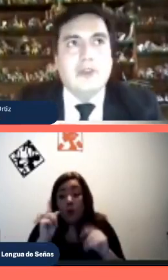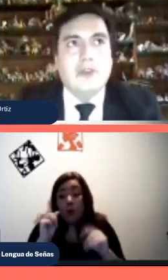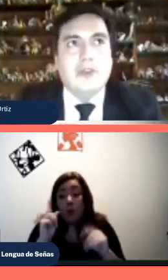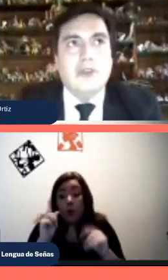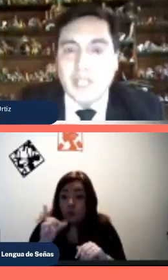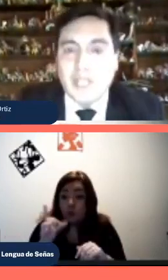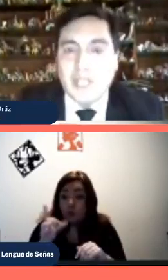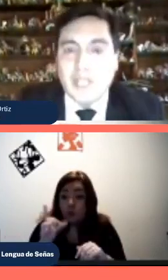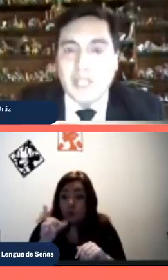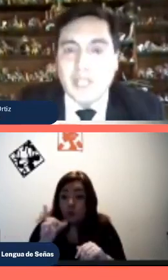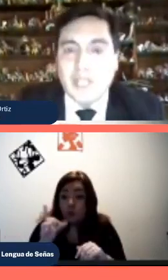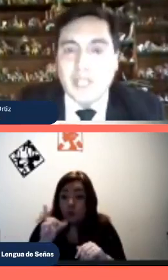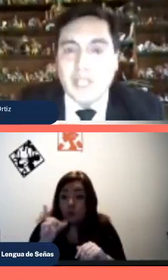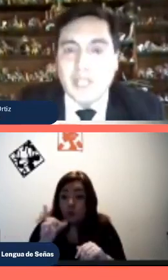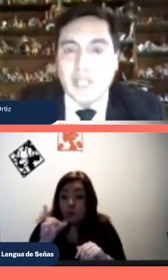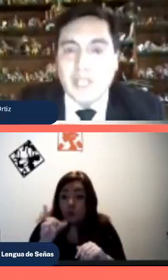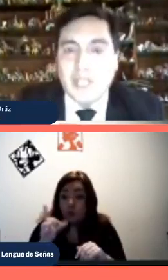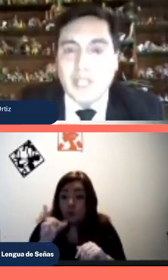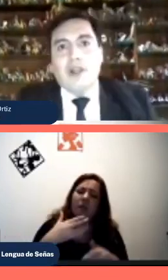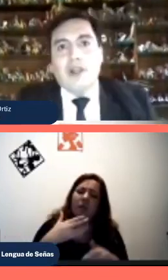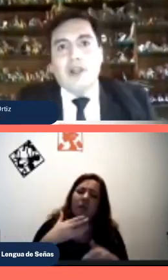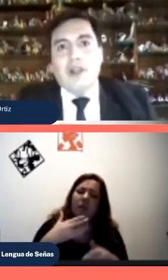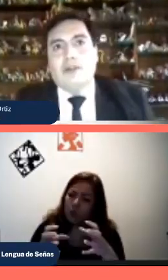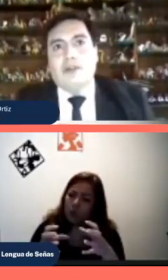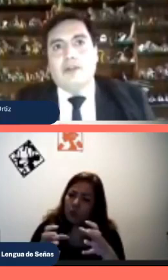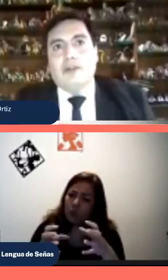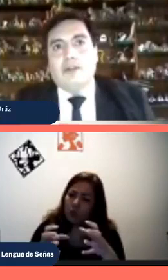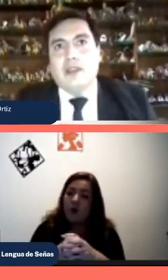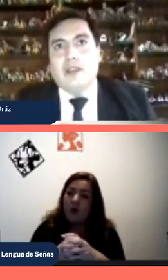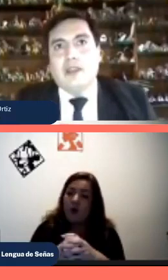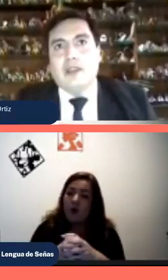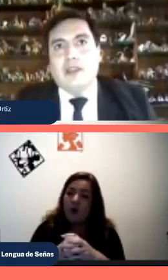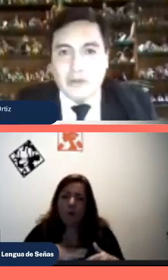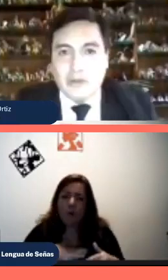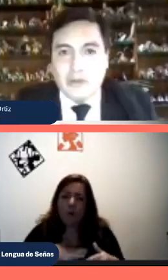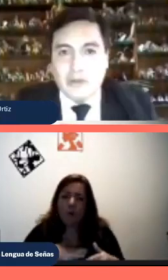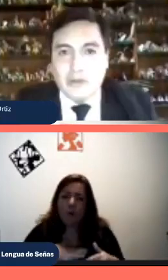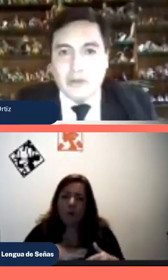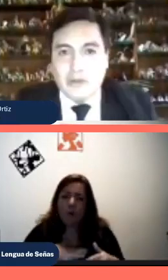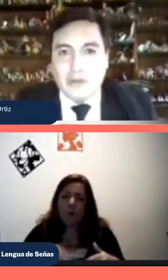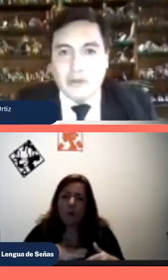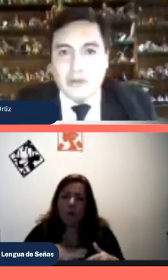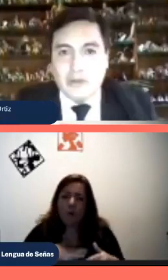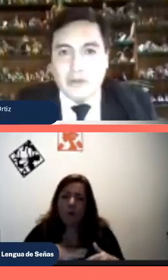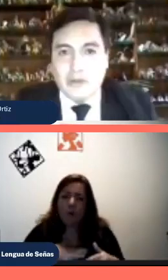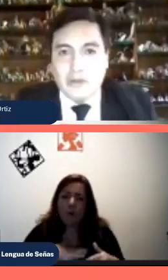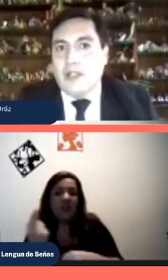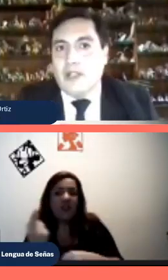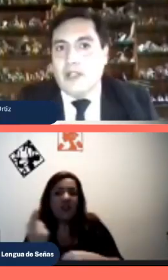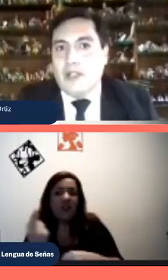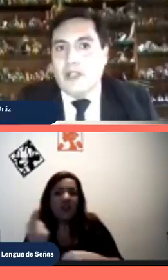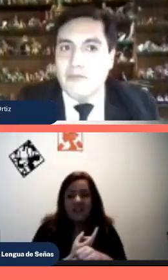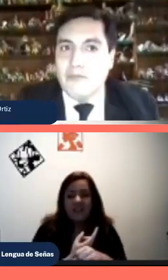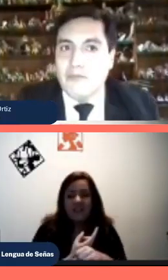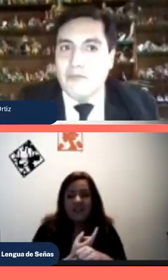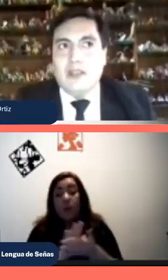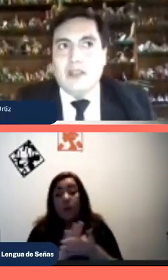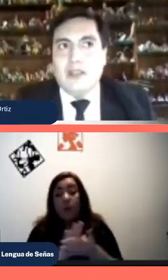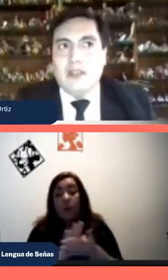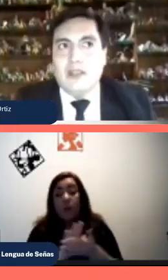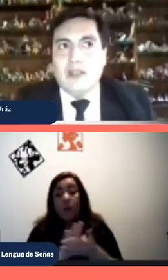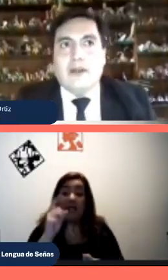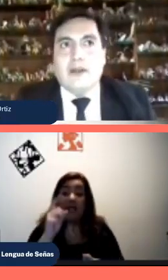de entusiastas, aficionados por la paleontología, que se juntan y conversan, por ejemplo, el caso del Greenpeace,